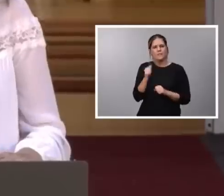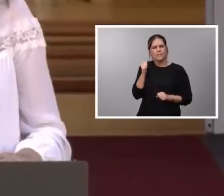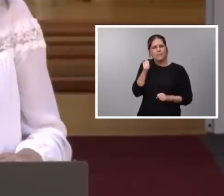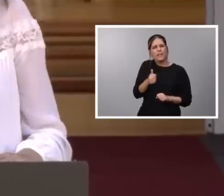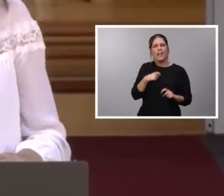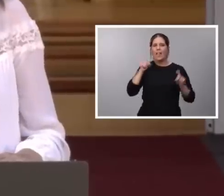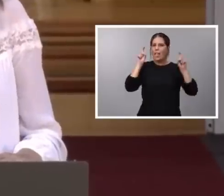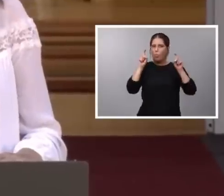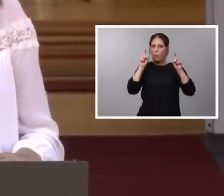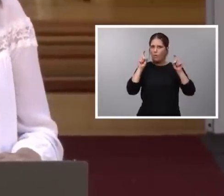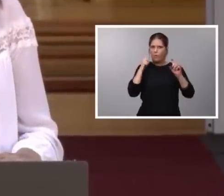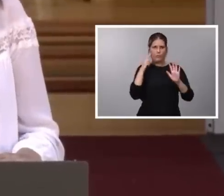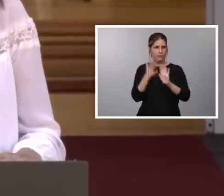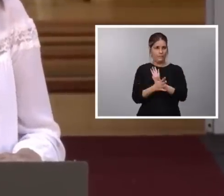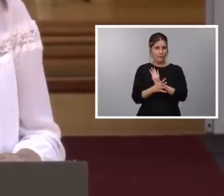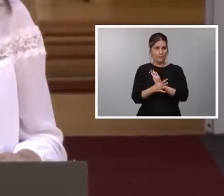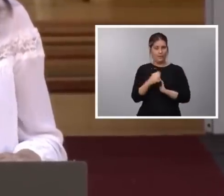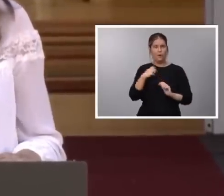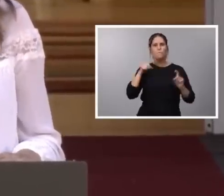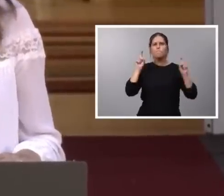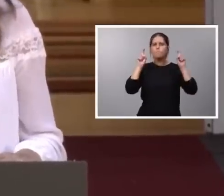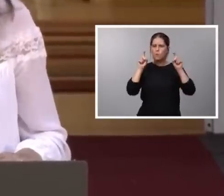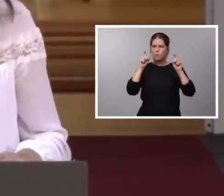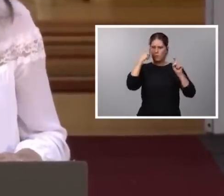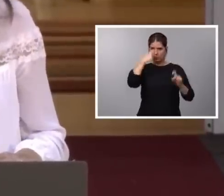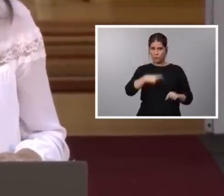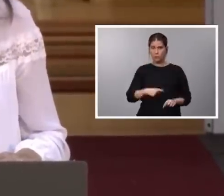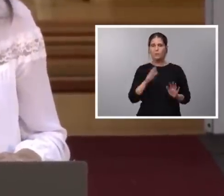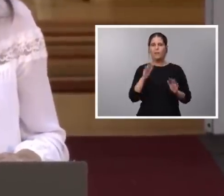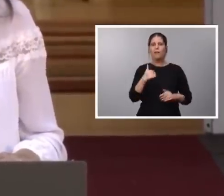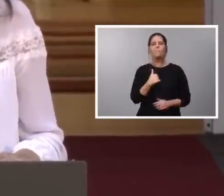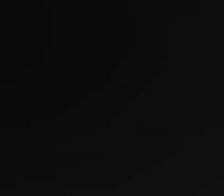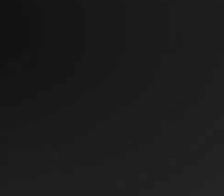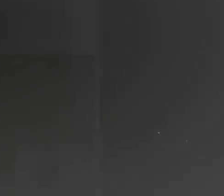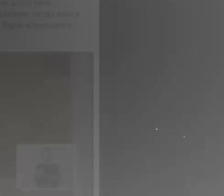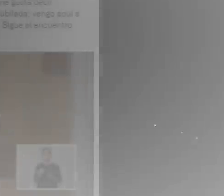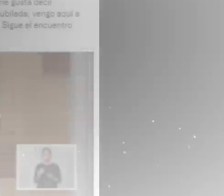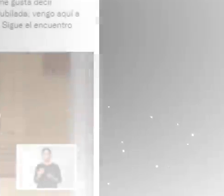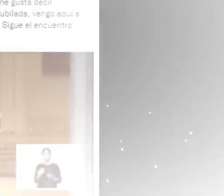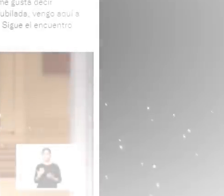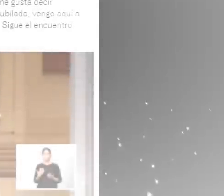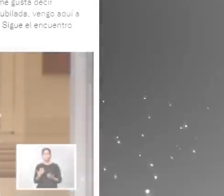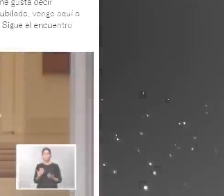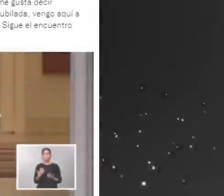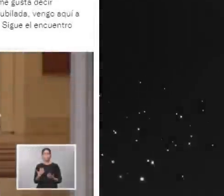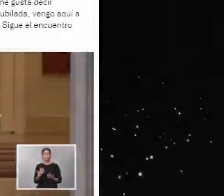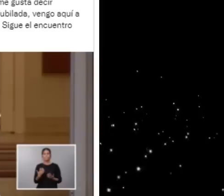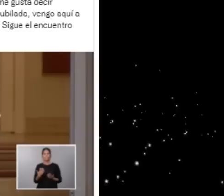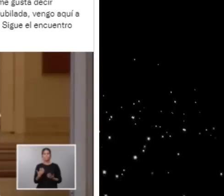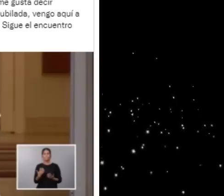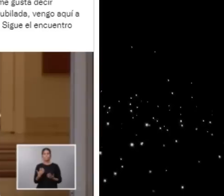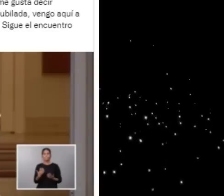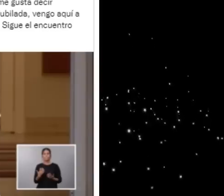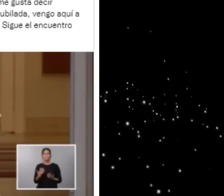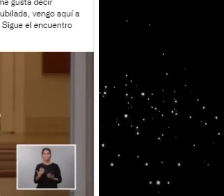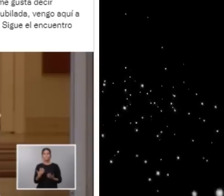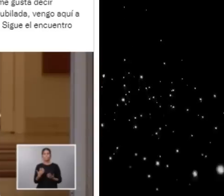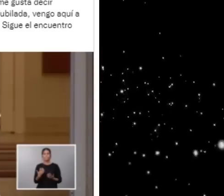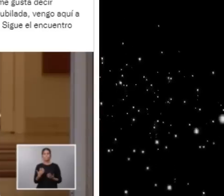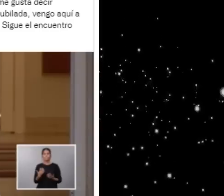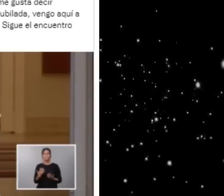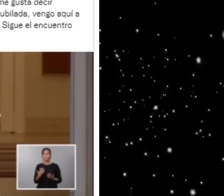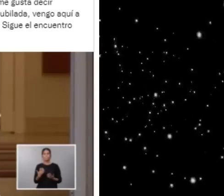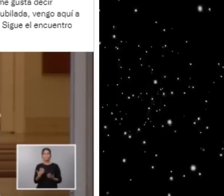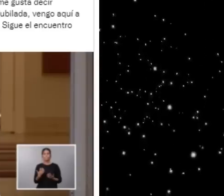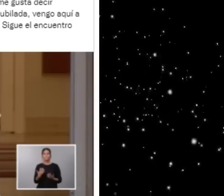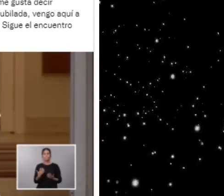profesora jubilado que tuvo los bemoles de asegurar que no llegaba a final de mes mientras seguro se lleva de pensión el doble de dinero que muchos jóvenes la desconexión